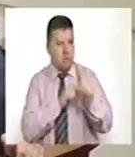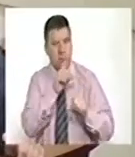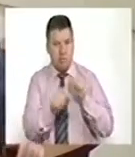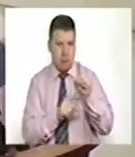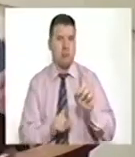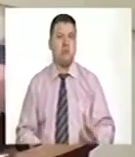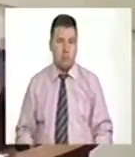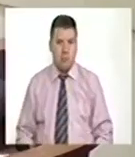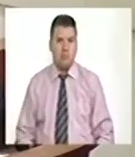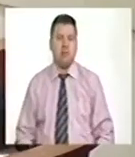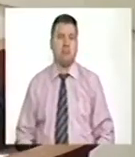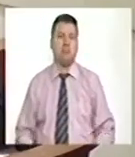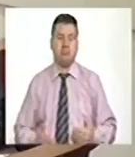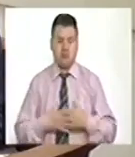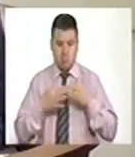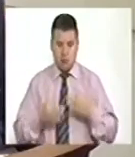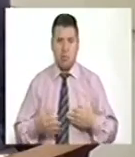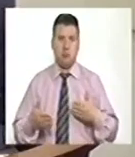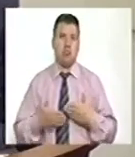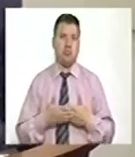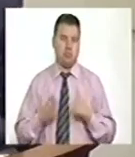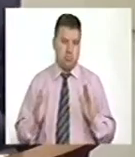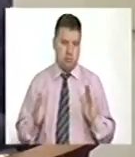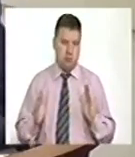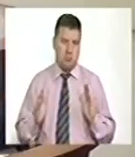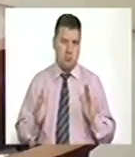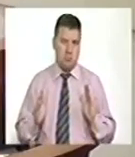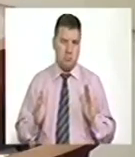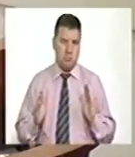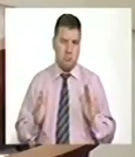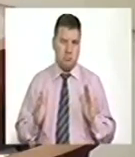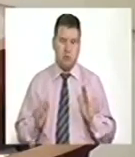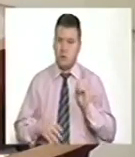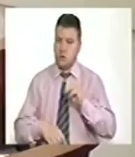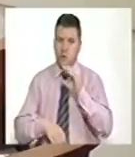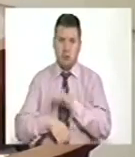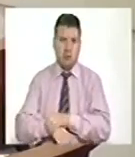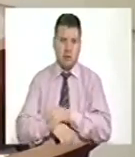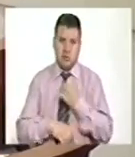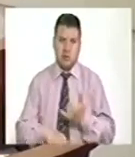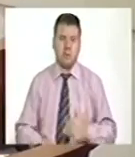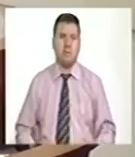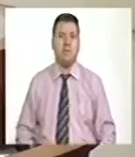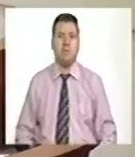y de esta forma consolidar la orden de captura.